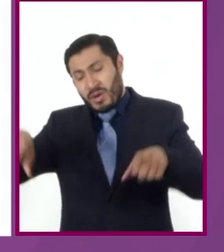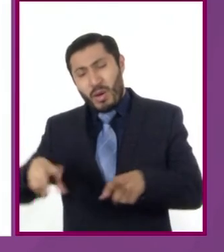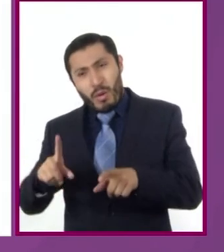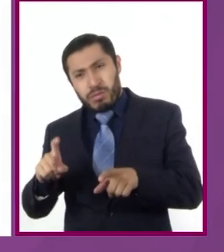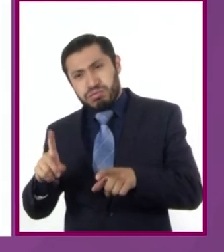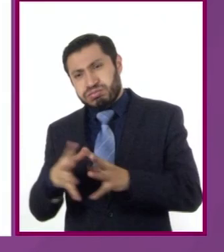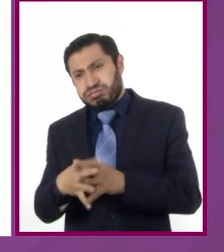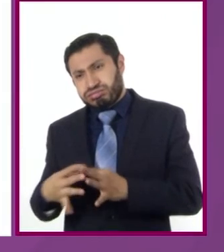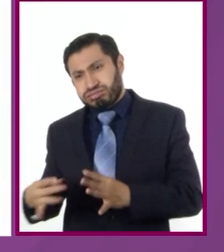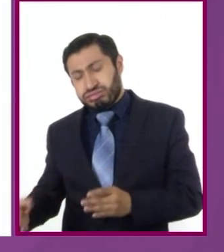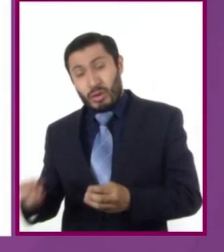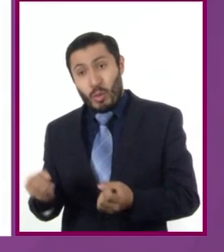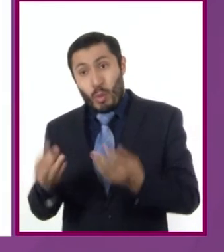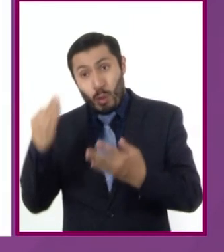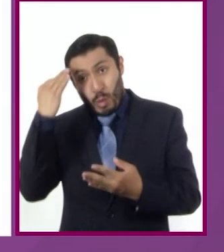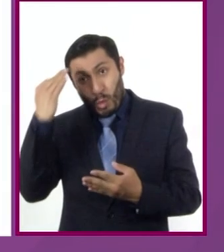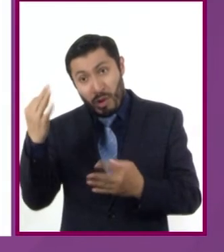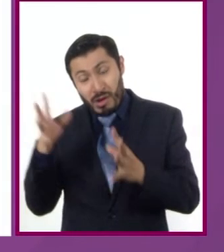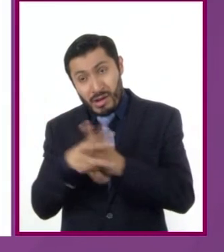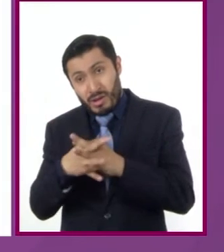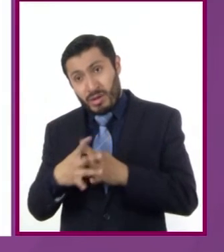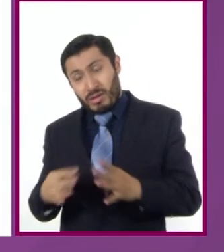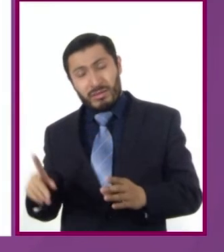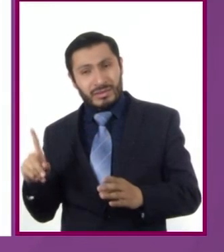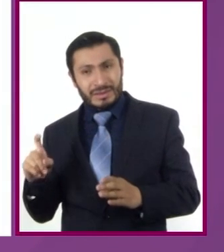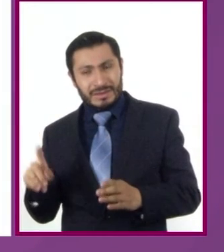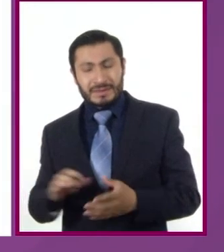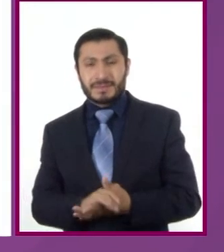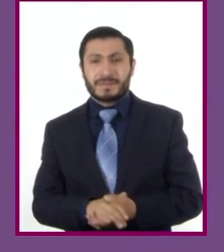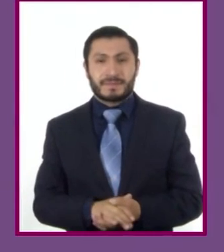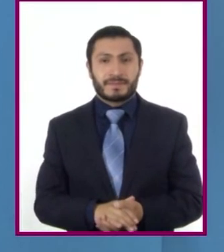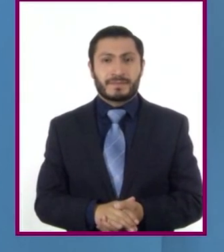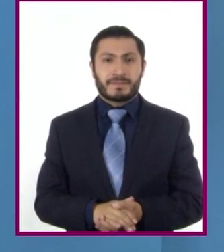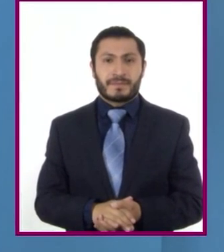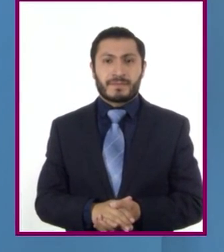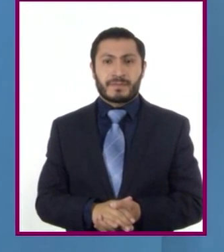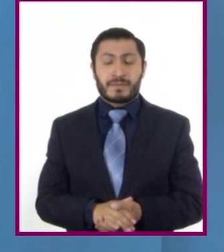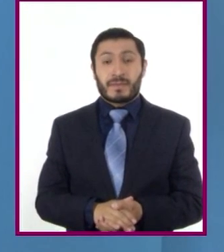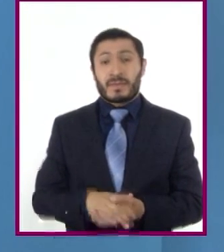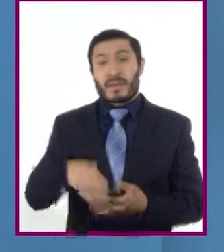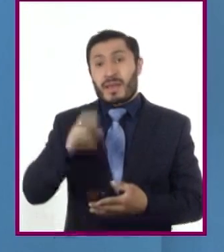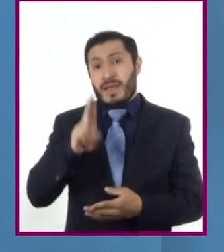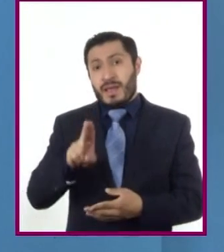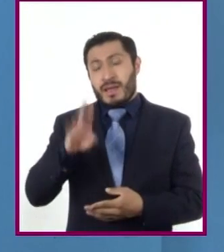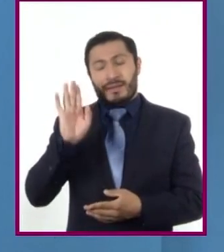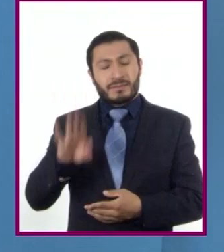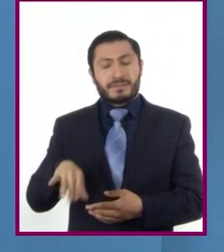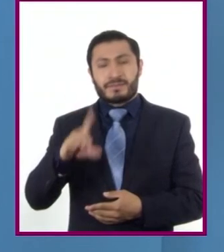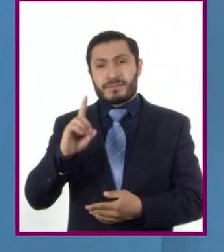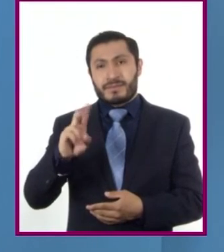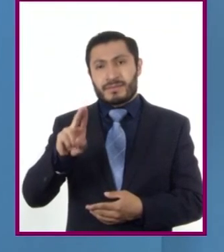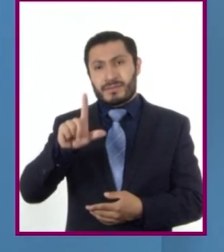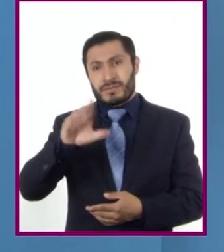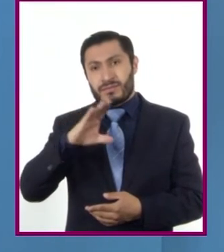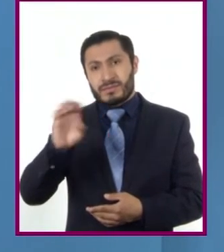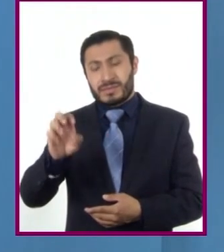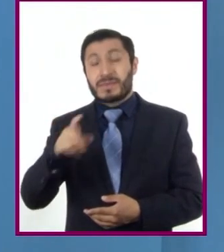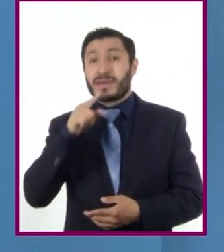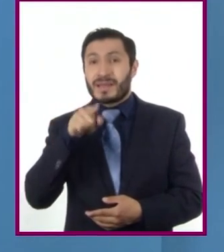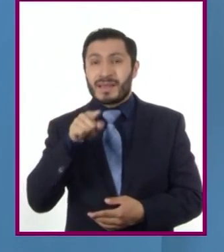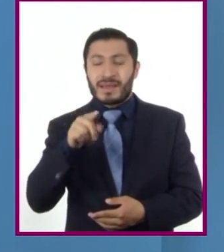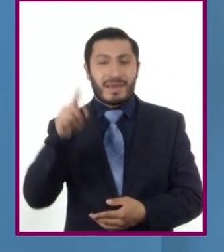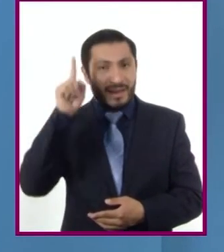que tardará en vaciarse si se abren más llaves del mismo tipo. En el caso de Dulce, ella recurrió a utilizar la